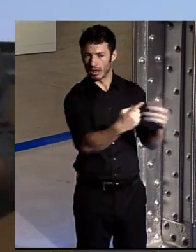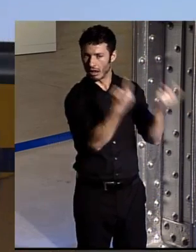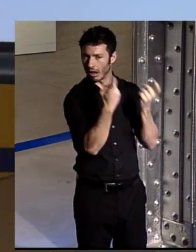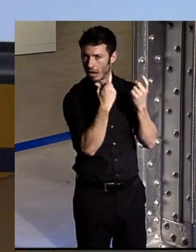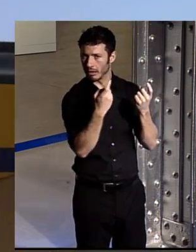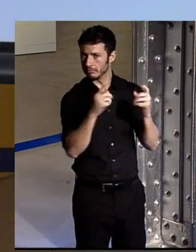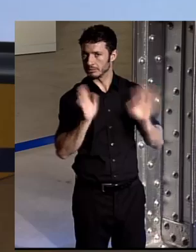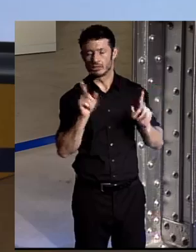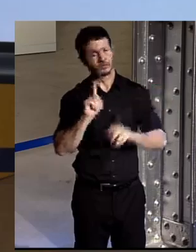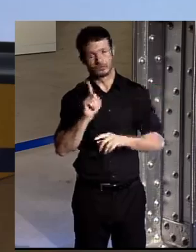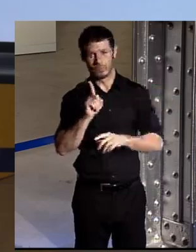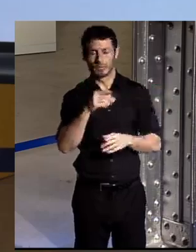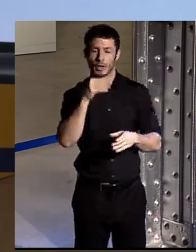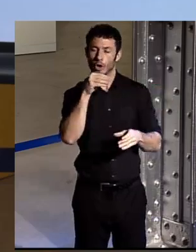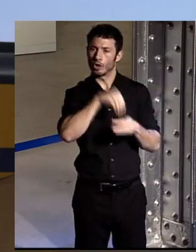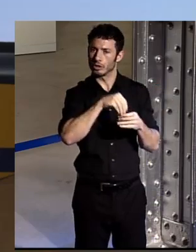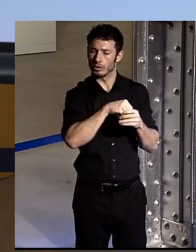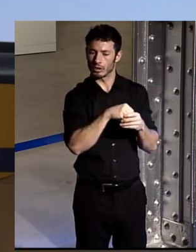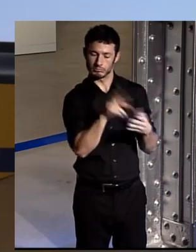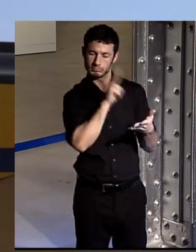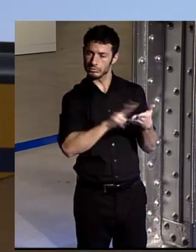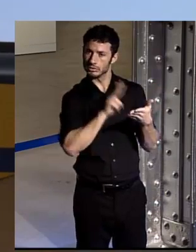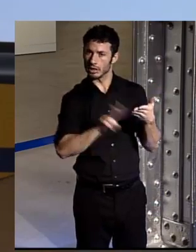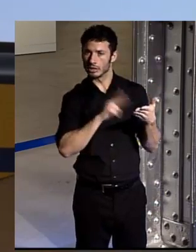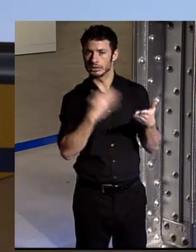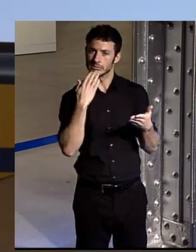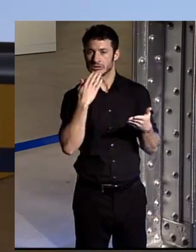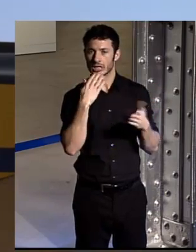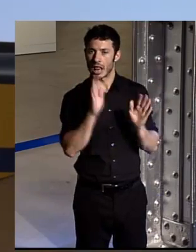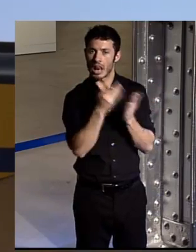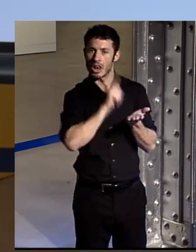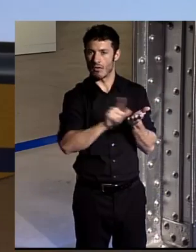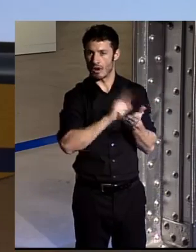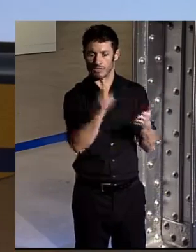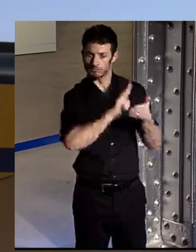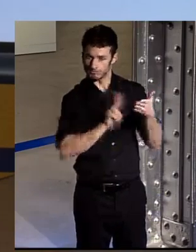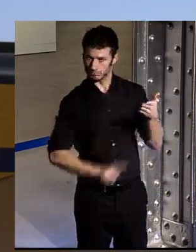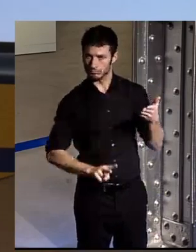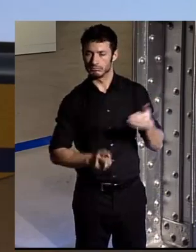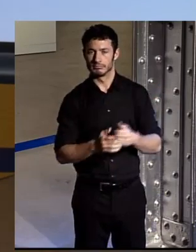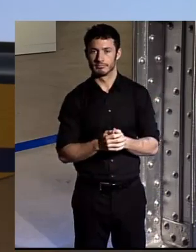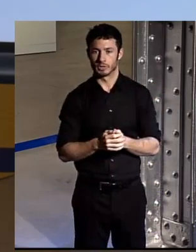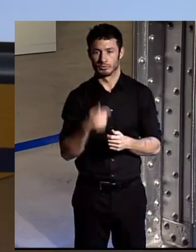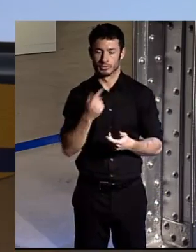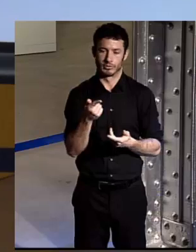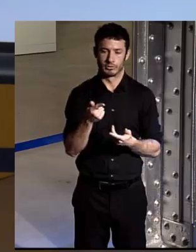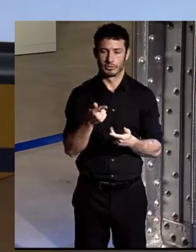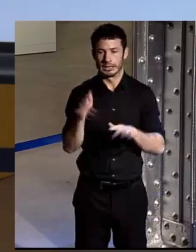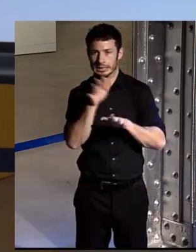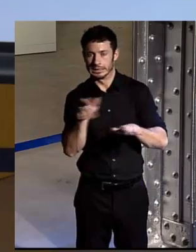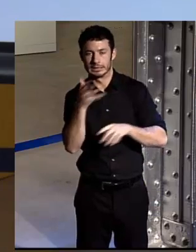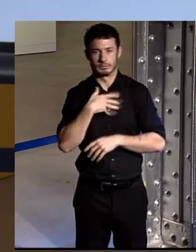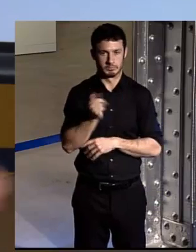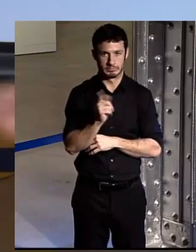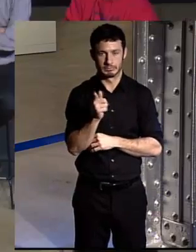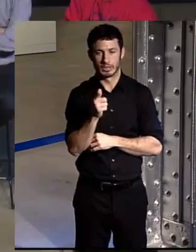tiene contenido que uno empieza a leerlo como si fuera una novela, ¿no? Digamos. Y bueno, no os quiero entretener más, os quiero presentar a los otros